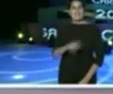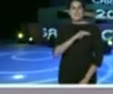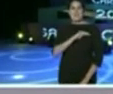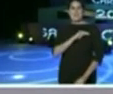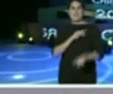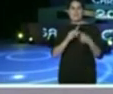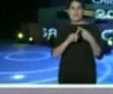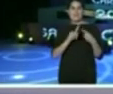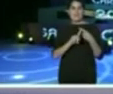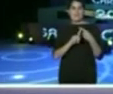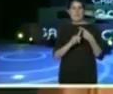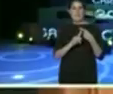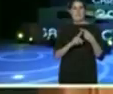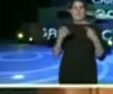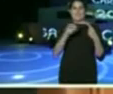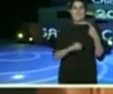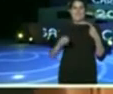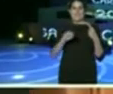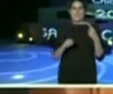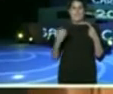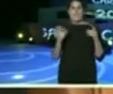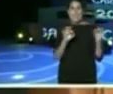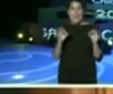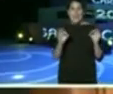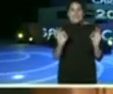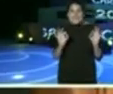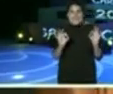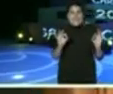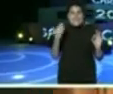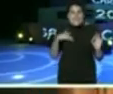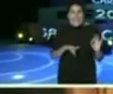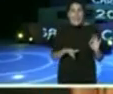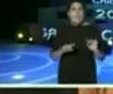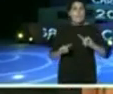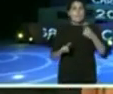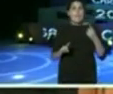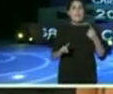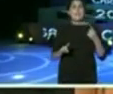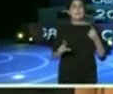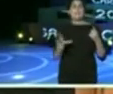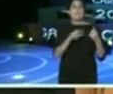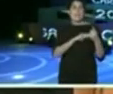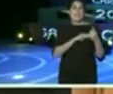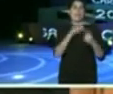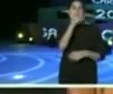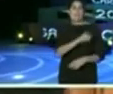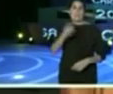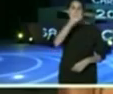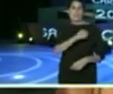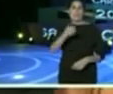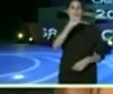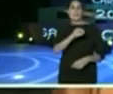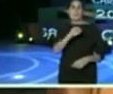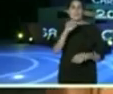interpretación. Preparados, listos ya. Primer premio. de interpretación a